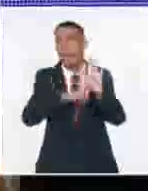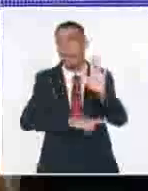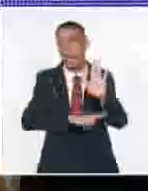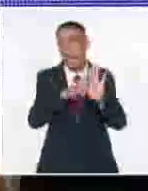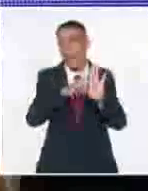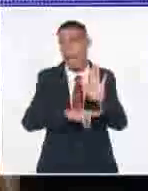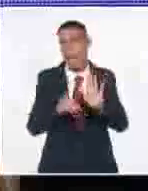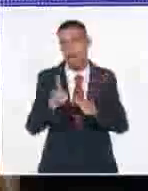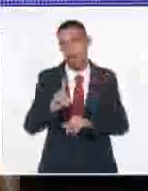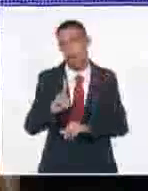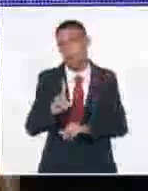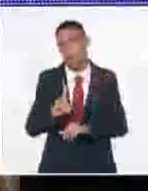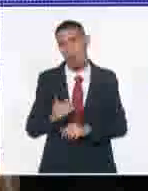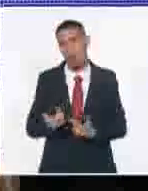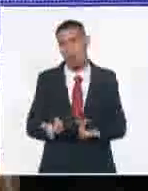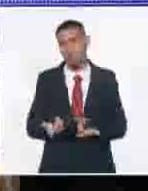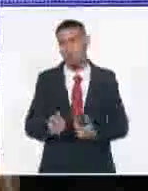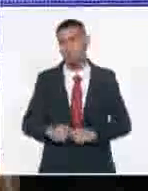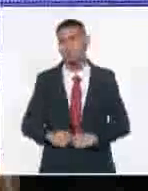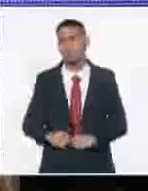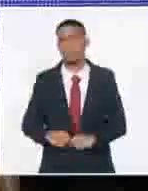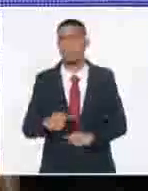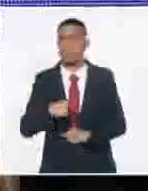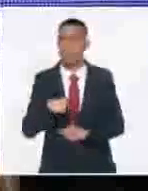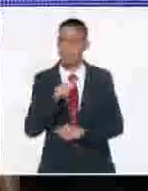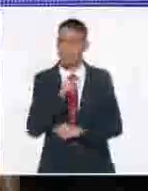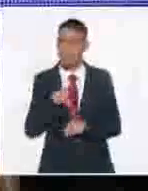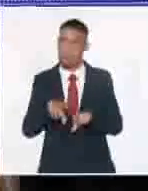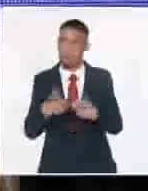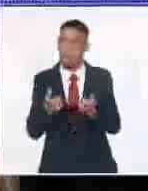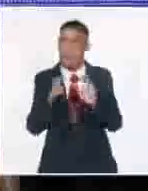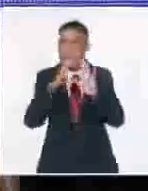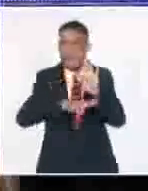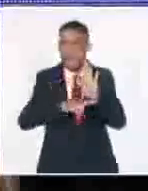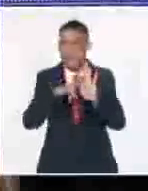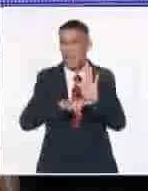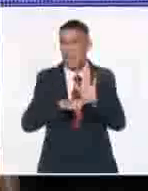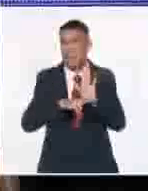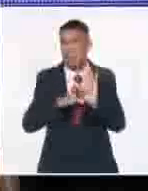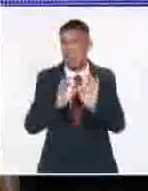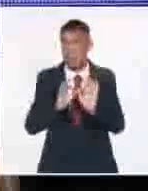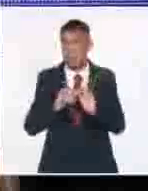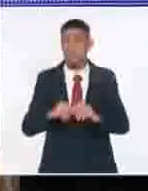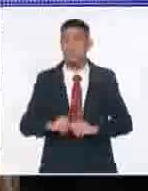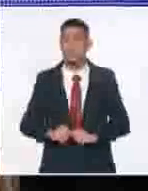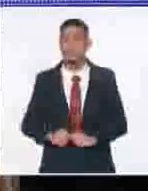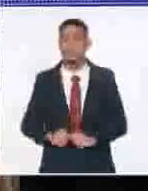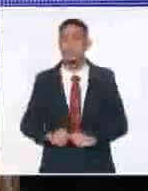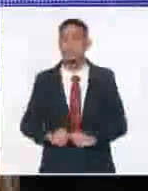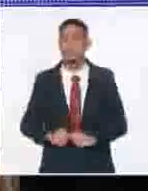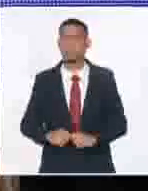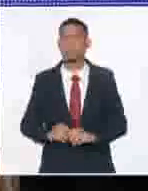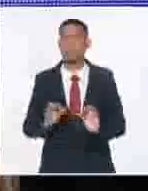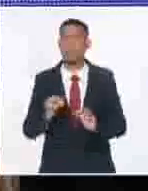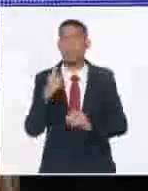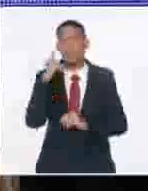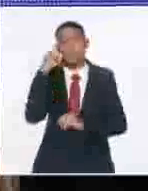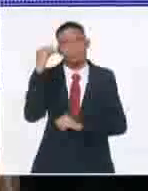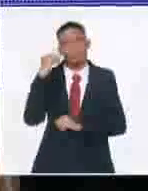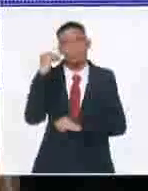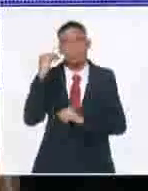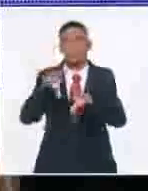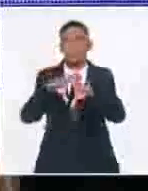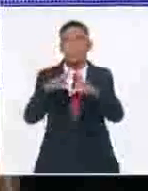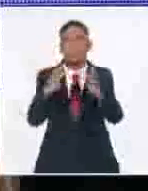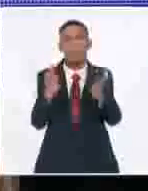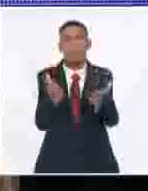y quiénes han de establecerlas? Porque cuando se habla de un mundo sujeto